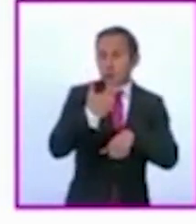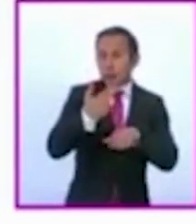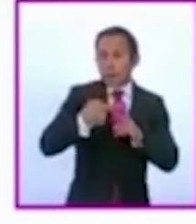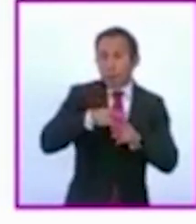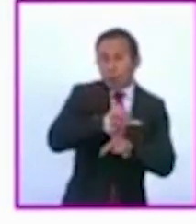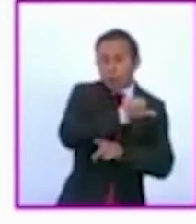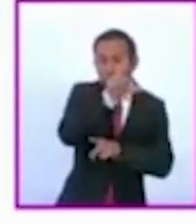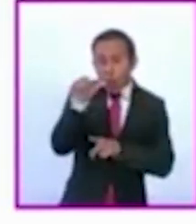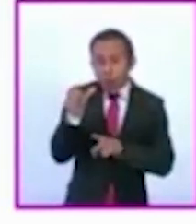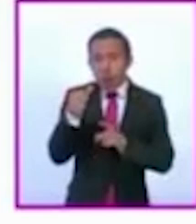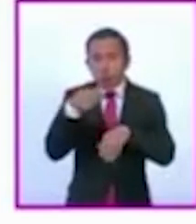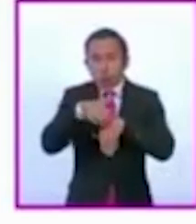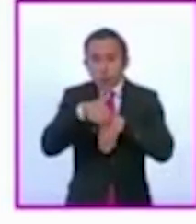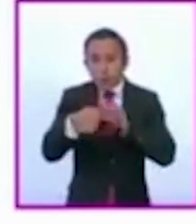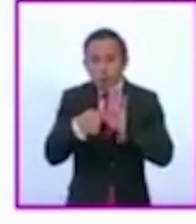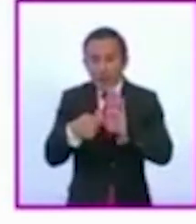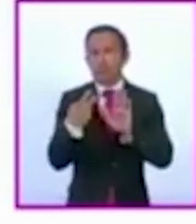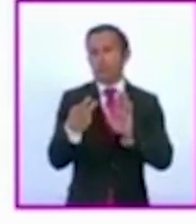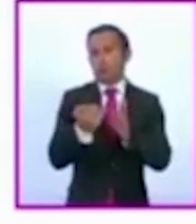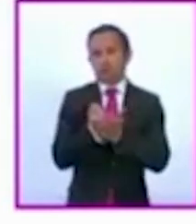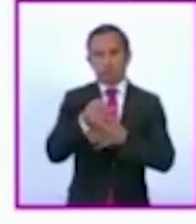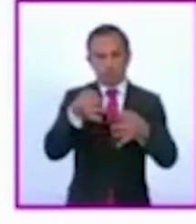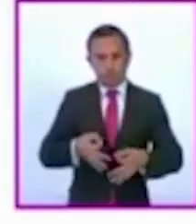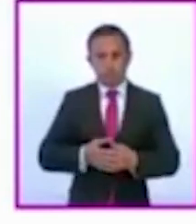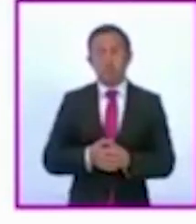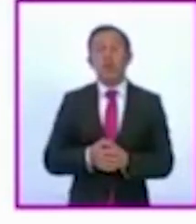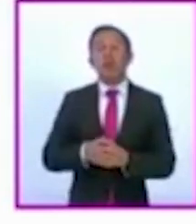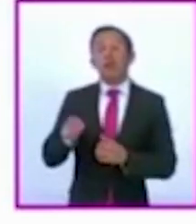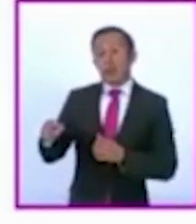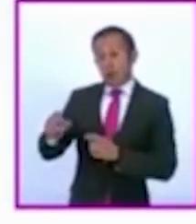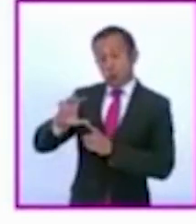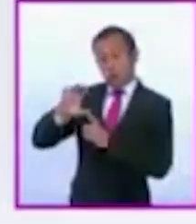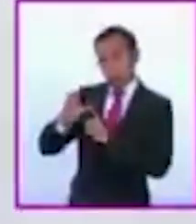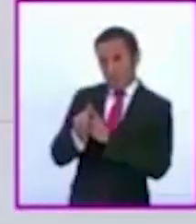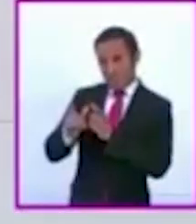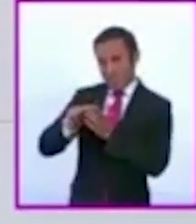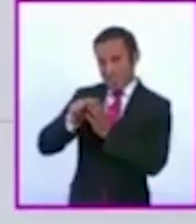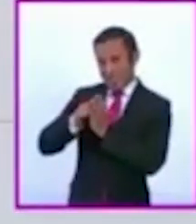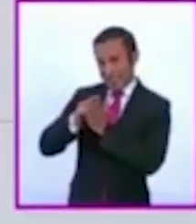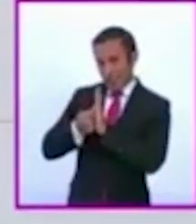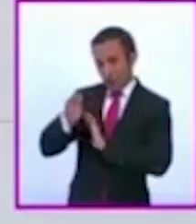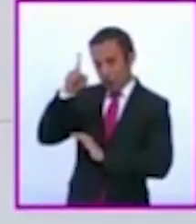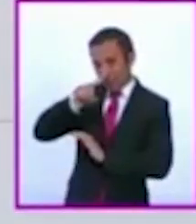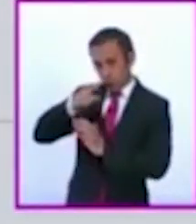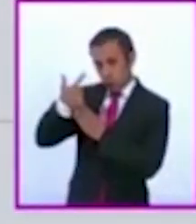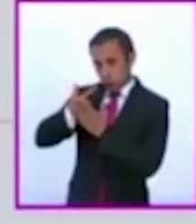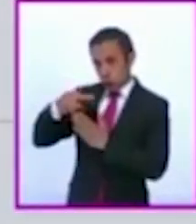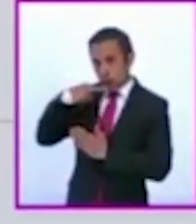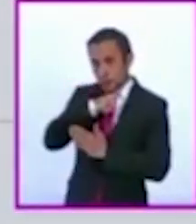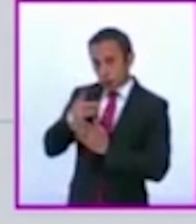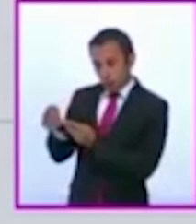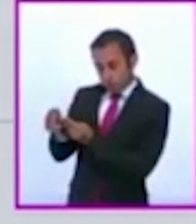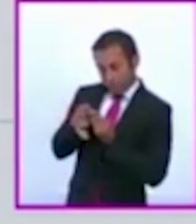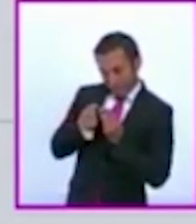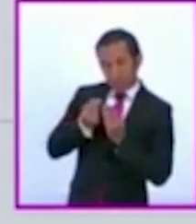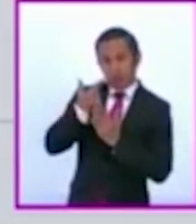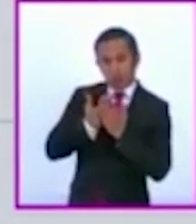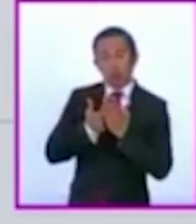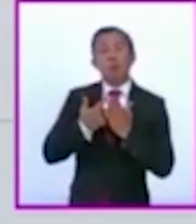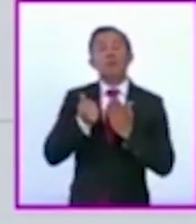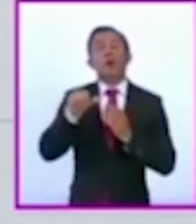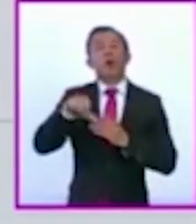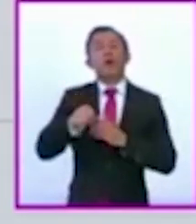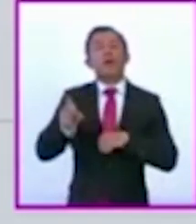que me han sido entregados por el comité técnico asesor del control rápido el porcentaje de participación ciudadana en la jornada